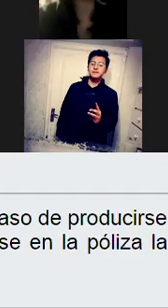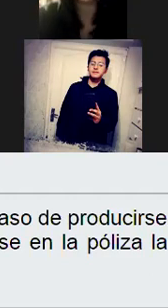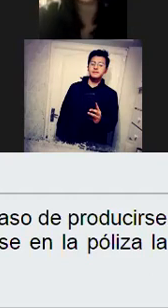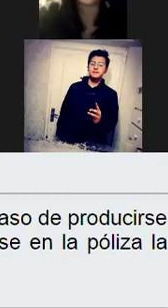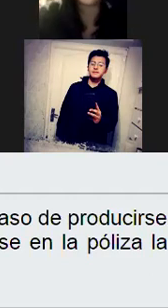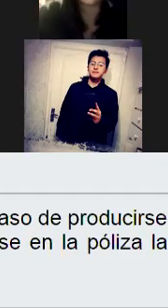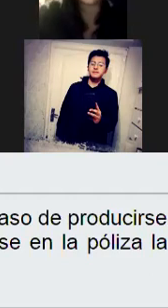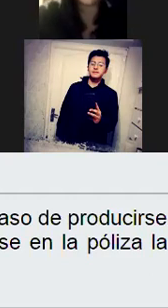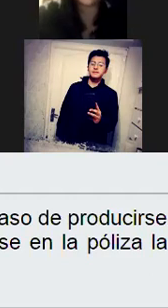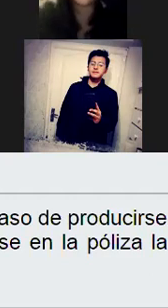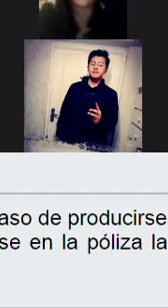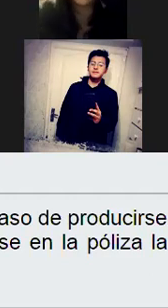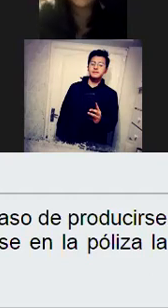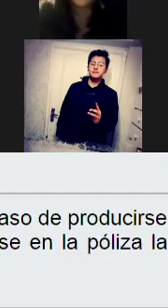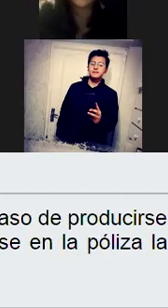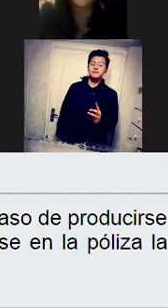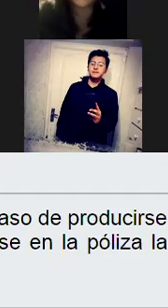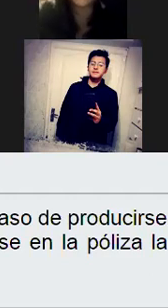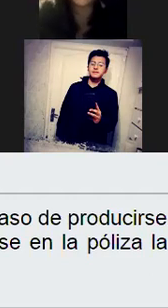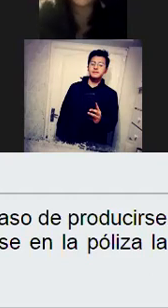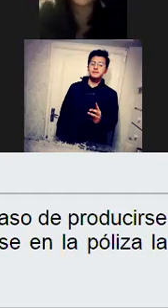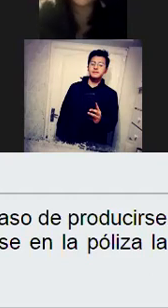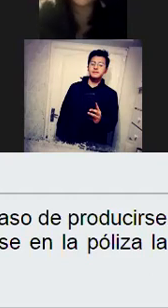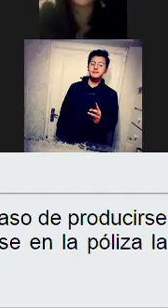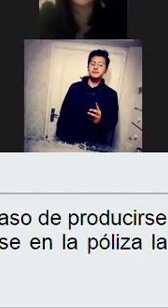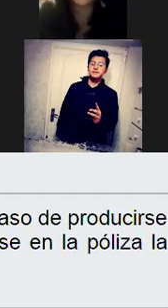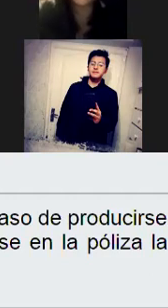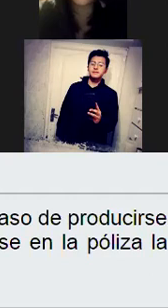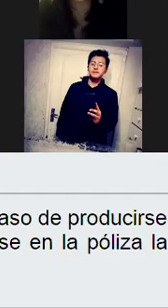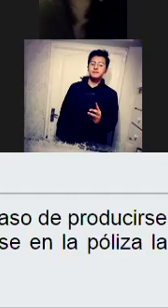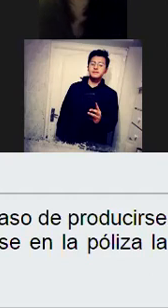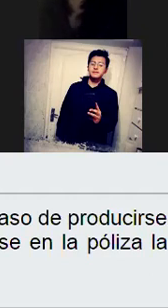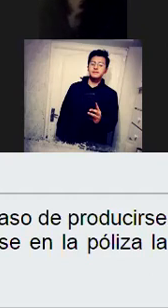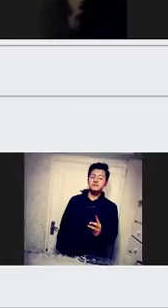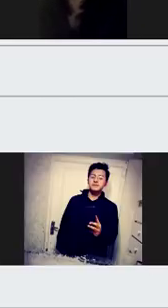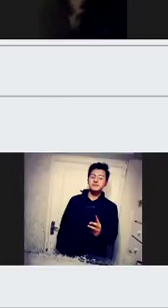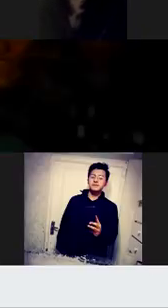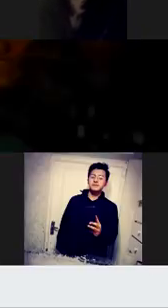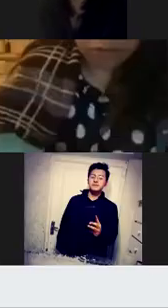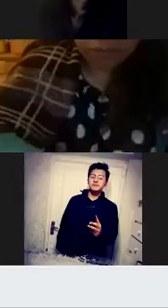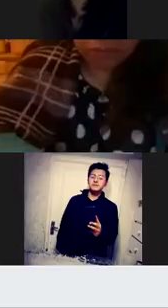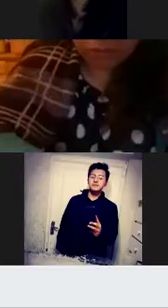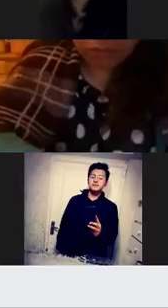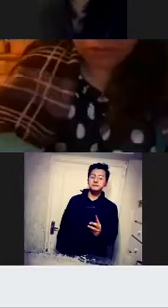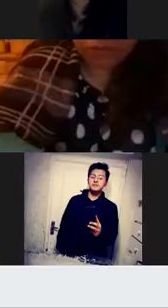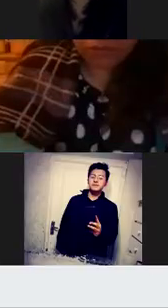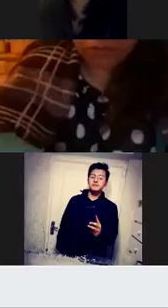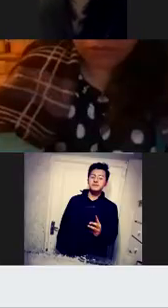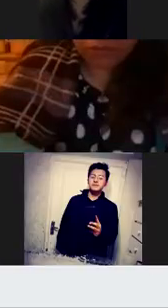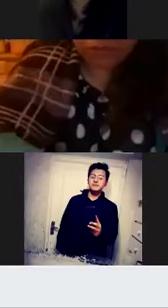incorrecto la póliza va a ser el documento que prueba el contrato de seguros estipula condiciones de tipo general particular y anexos